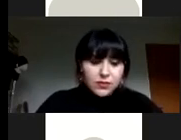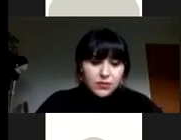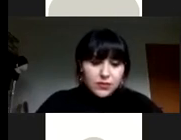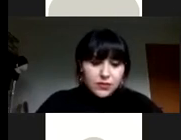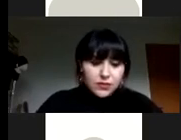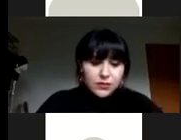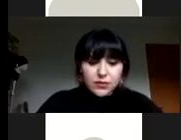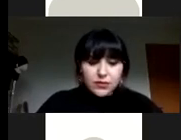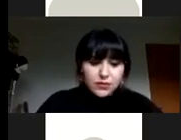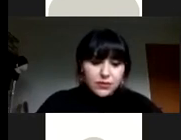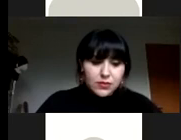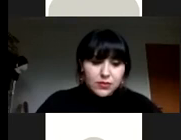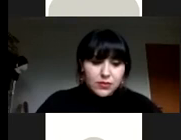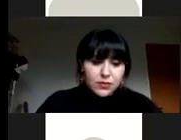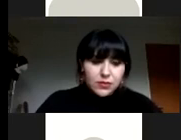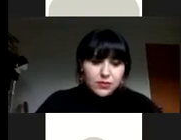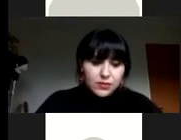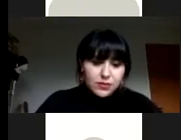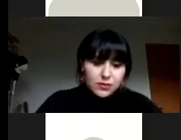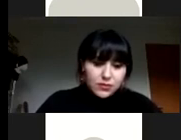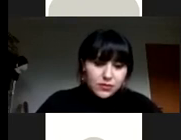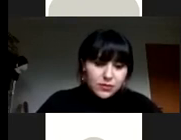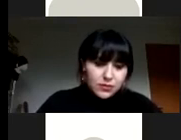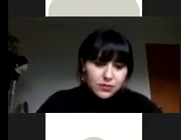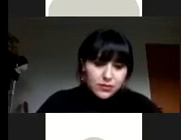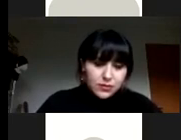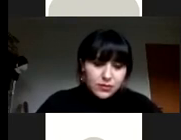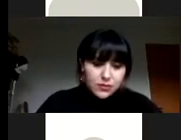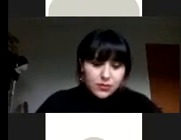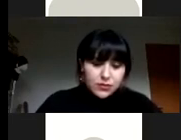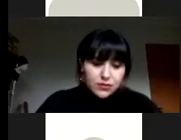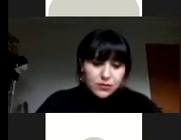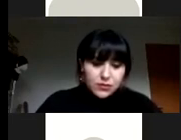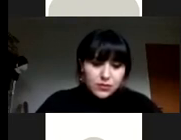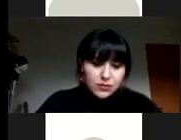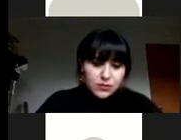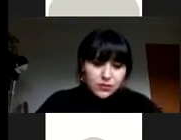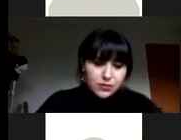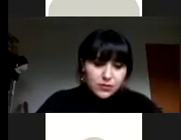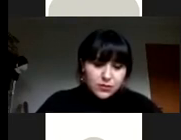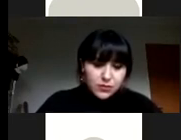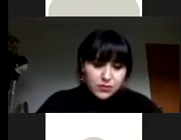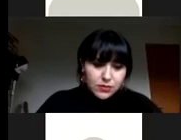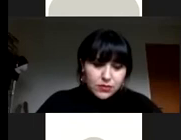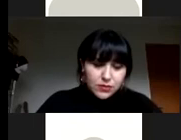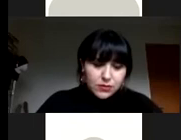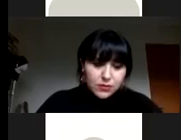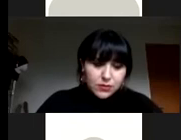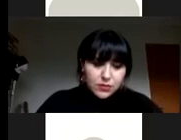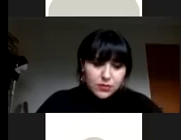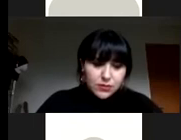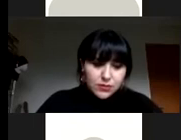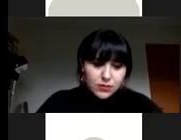educazione, sempre busca aislarse del mundo, y ahí el mundo se le